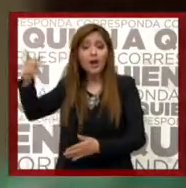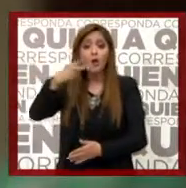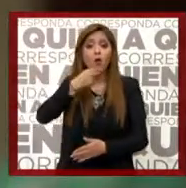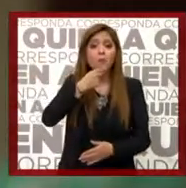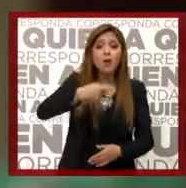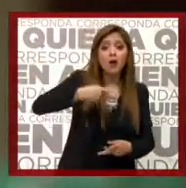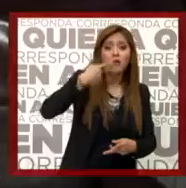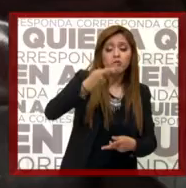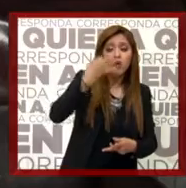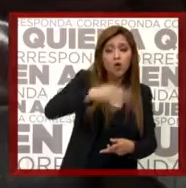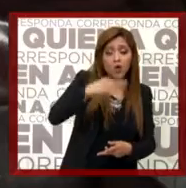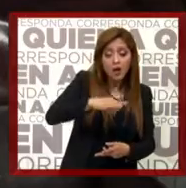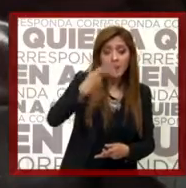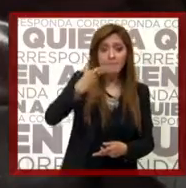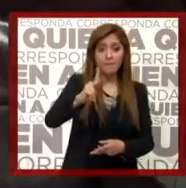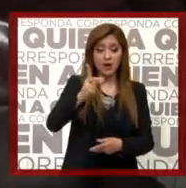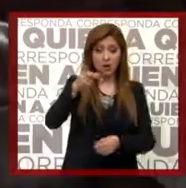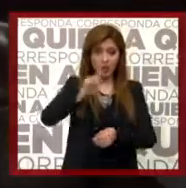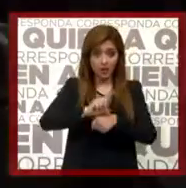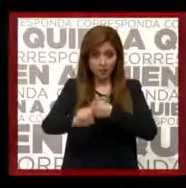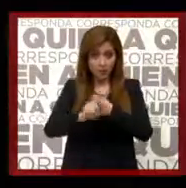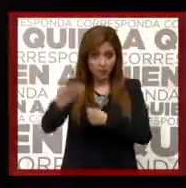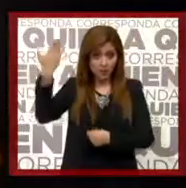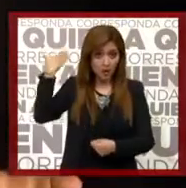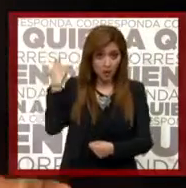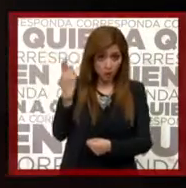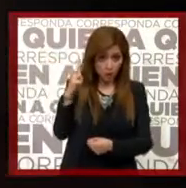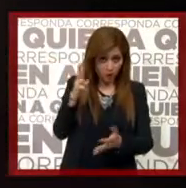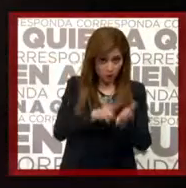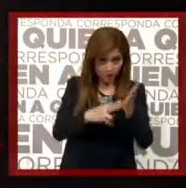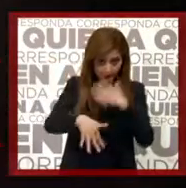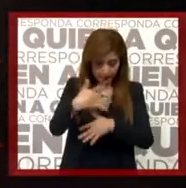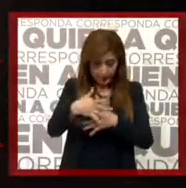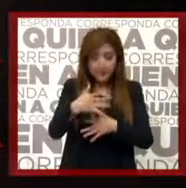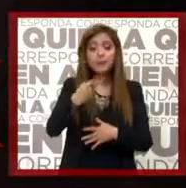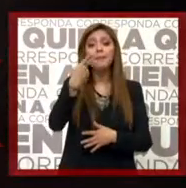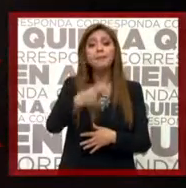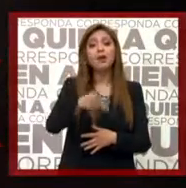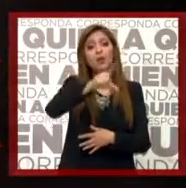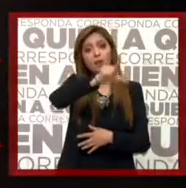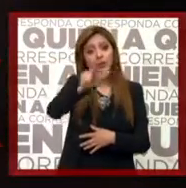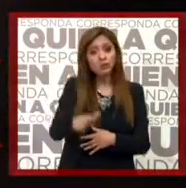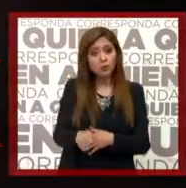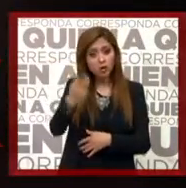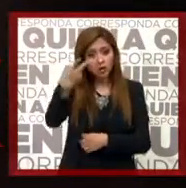noviembre del año pasado, pero ahí no terminó el problema. A las 2 semanas, el día 29 de noviembre,